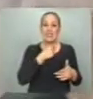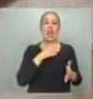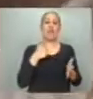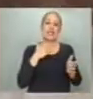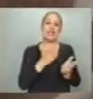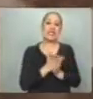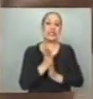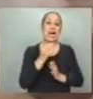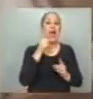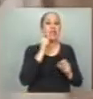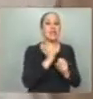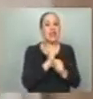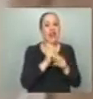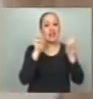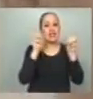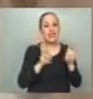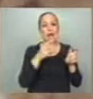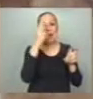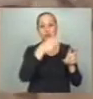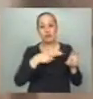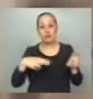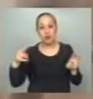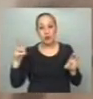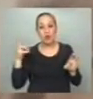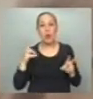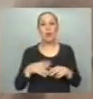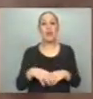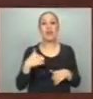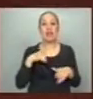tema porque me gusta mucho el tema del arte sacro y estoy